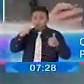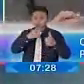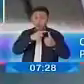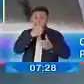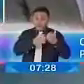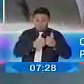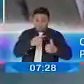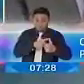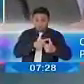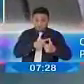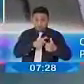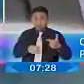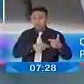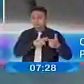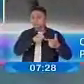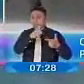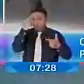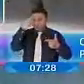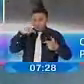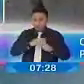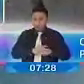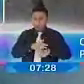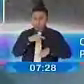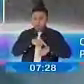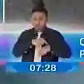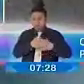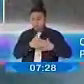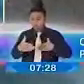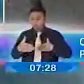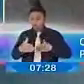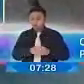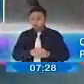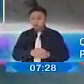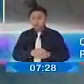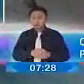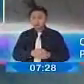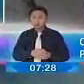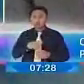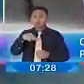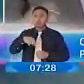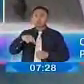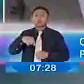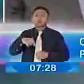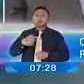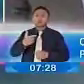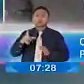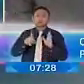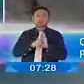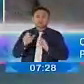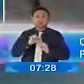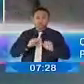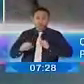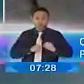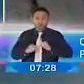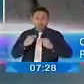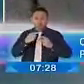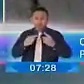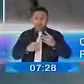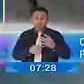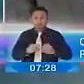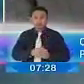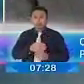dentro de esto. ¿Creen ustedes que les va a alcanzar el tiempo para todo esto que tenemos? Una inestabilidad jurídica, mucha tramitología justamente